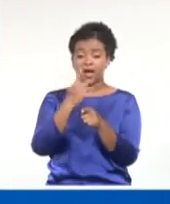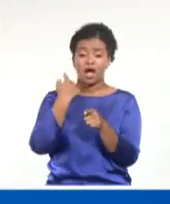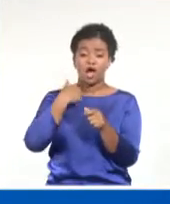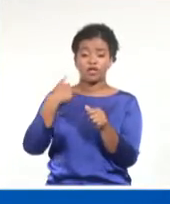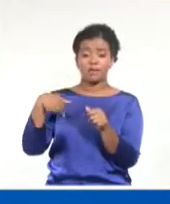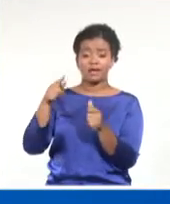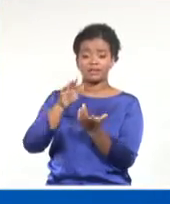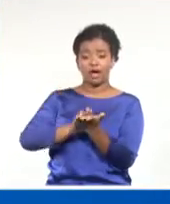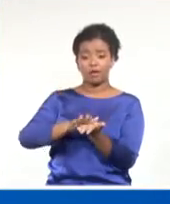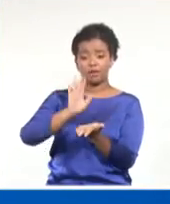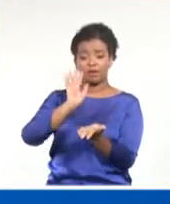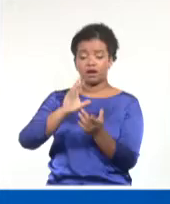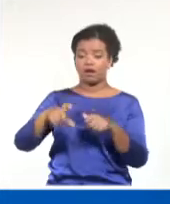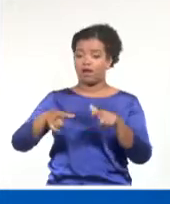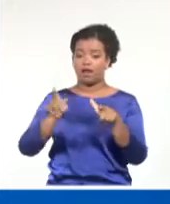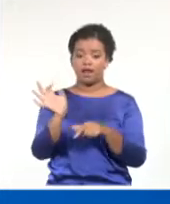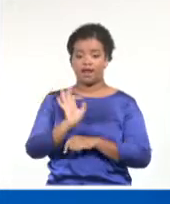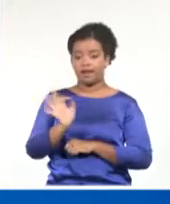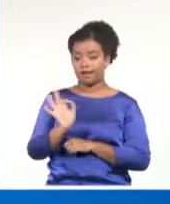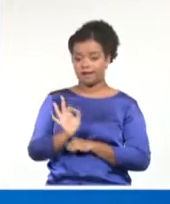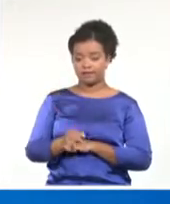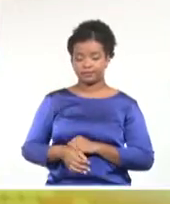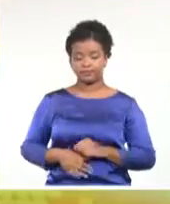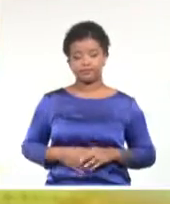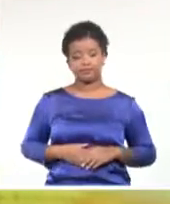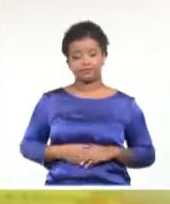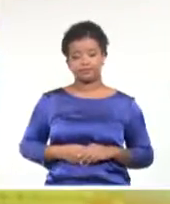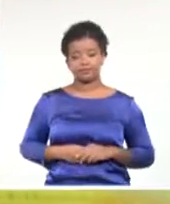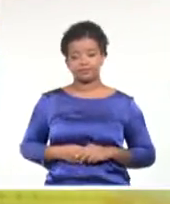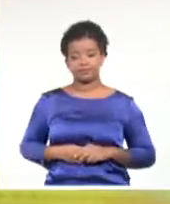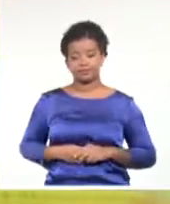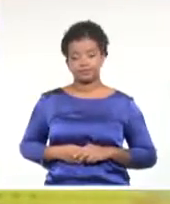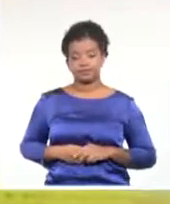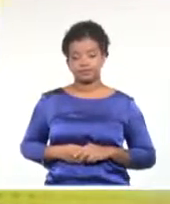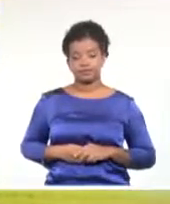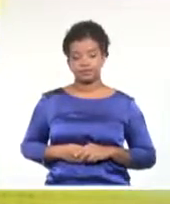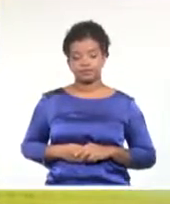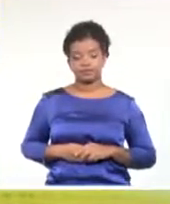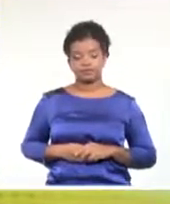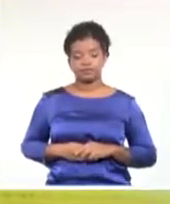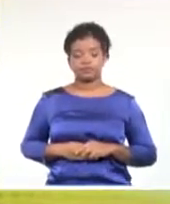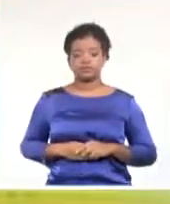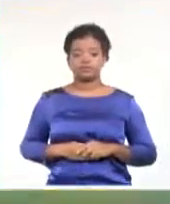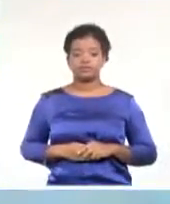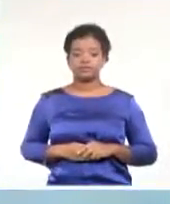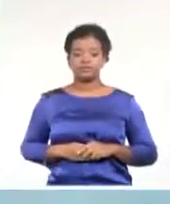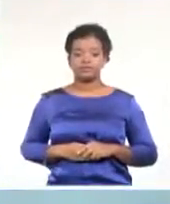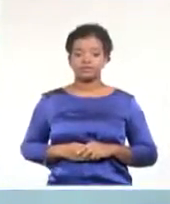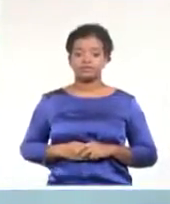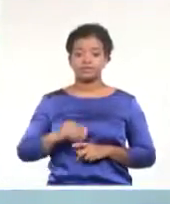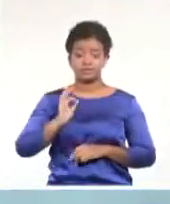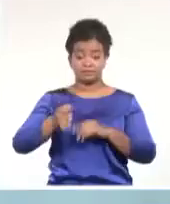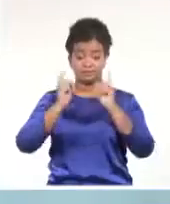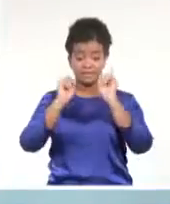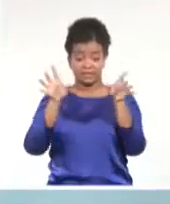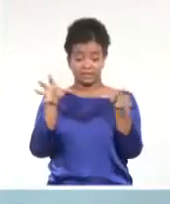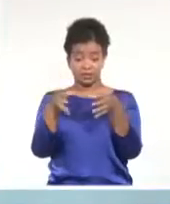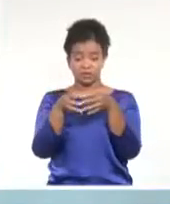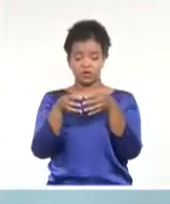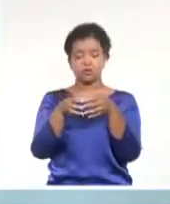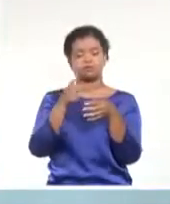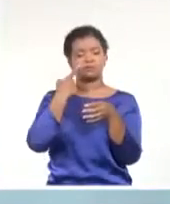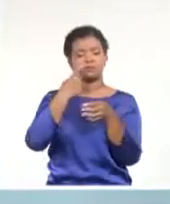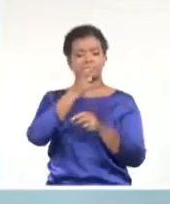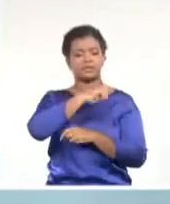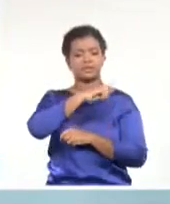la COP26 en Glasgow. Por cierto, en COP27 confluyen mandatarios